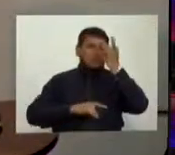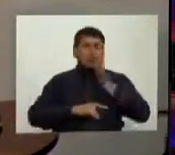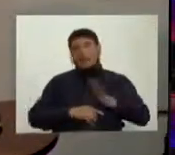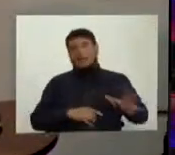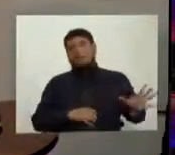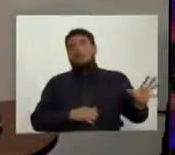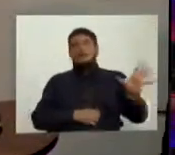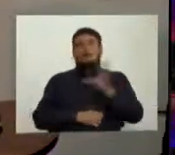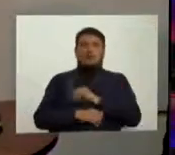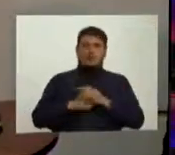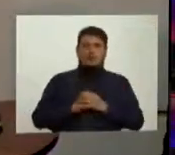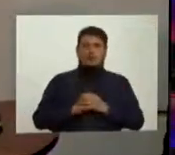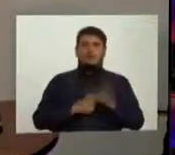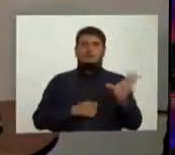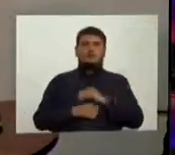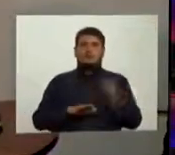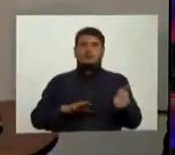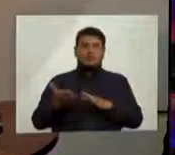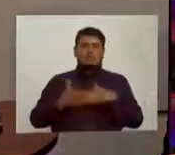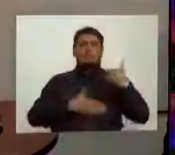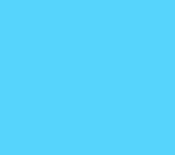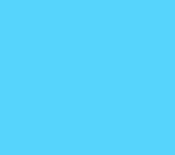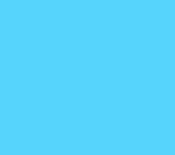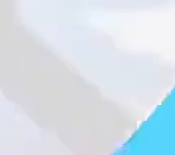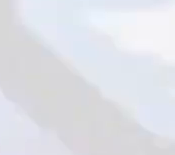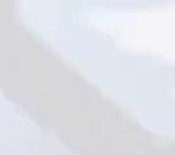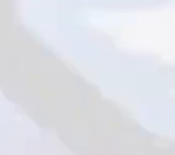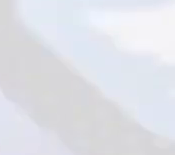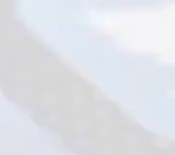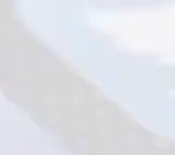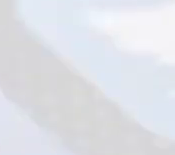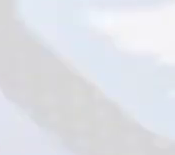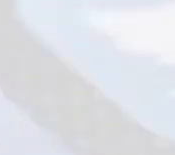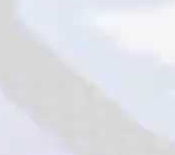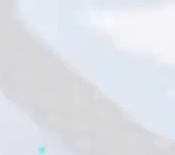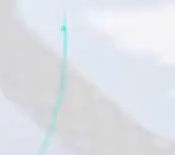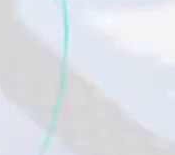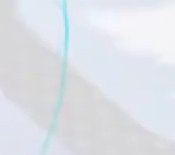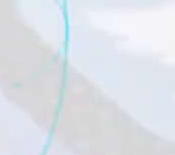noticia, esos fueron los primeros senadores en reaccionar.